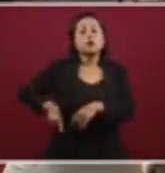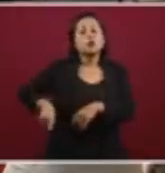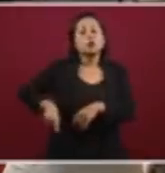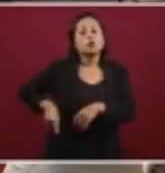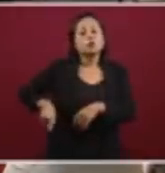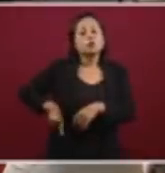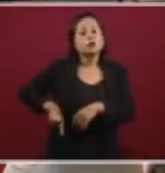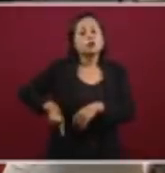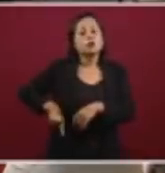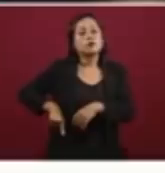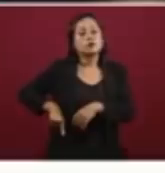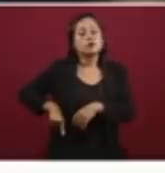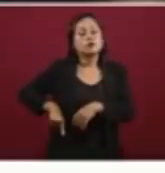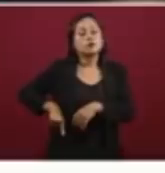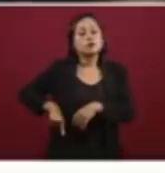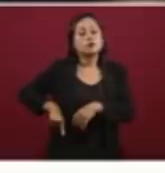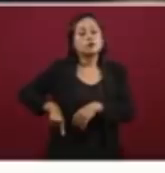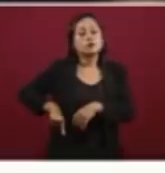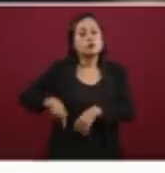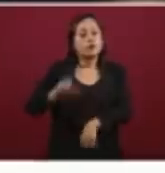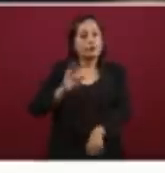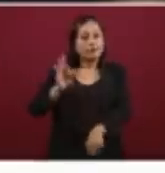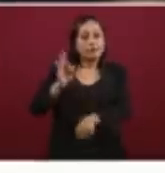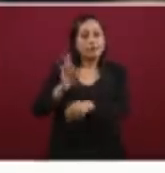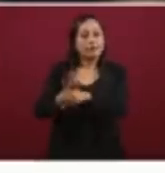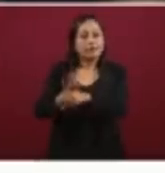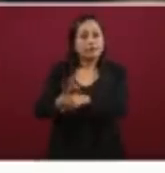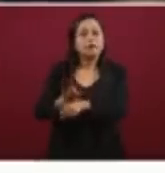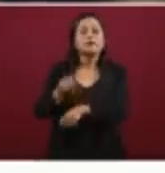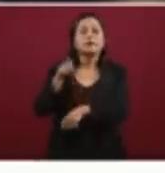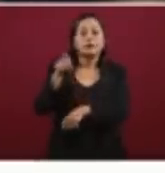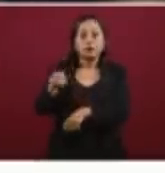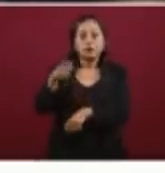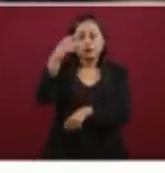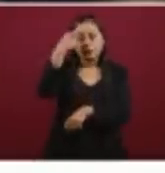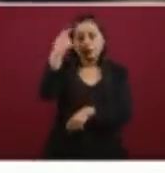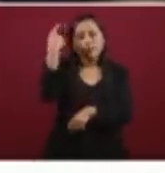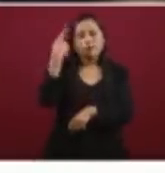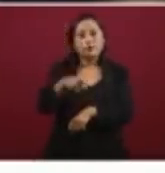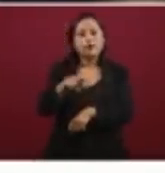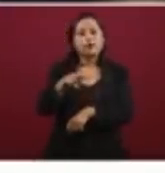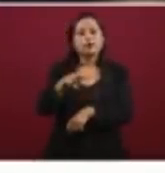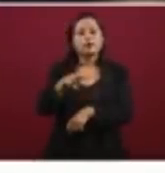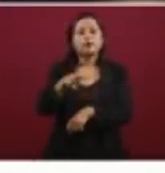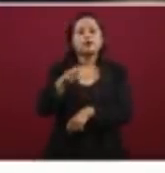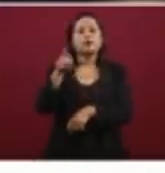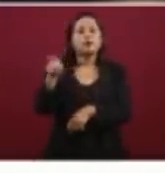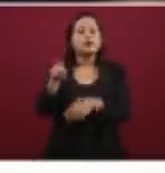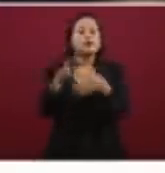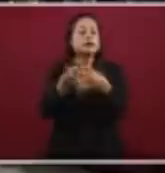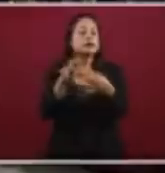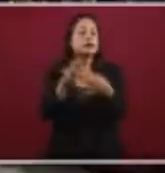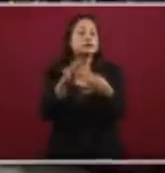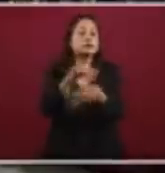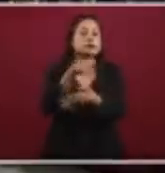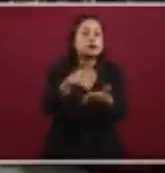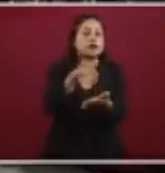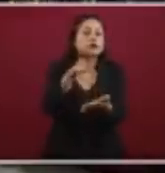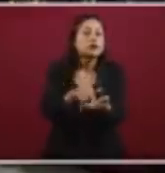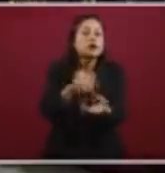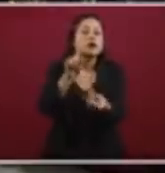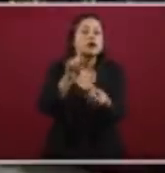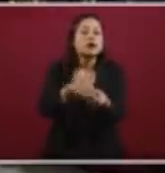que él pudiera decir el lugar donde se encuentra los cuerpos